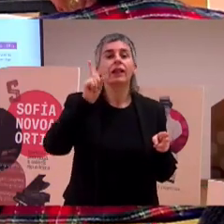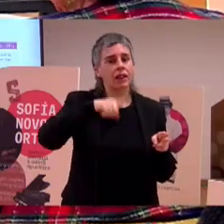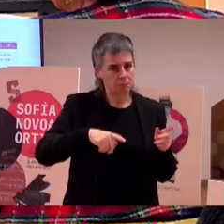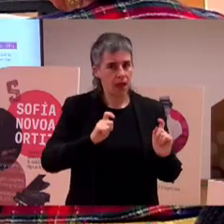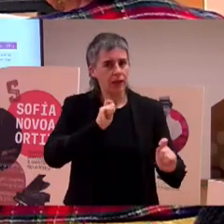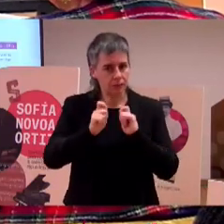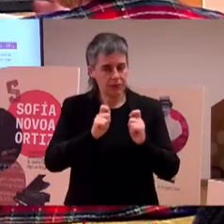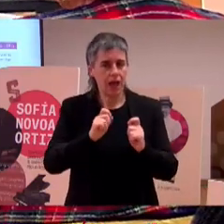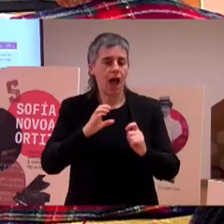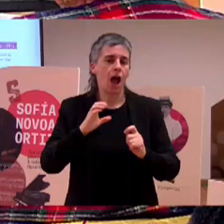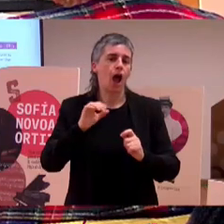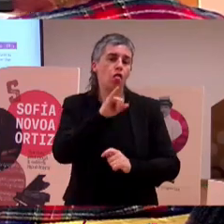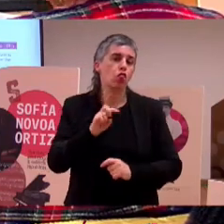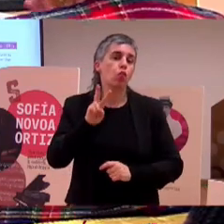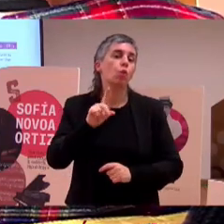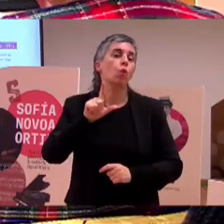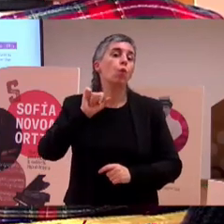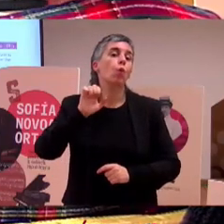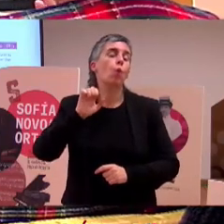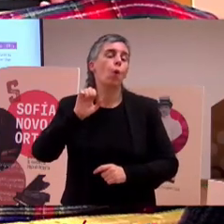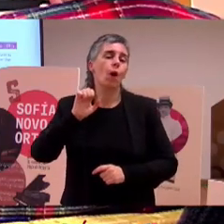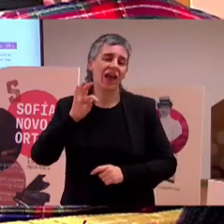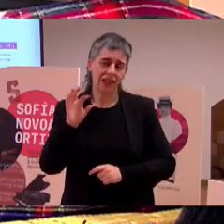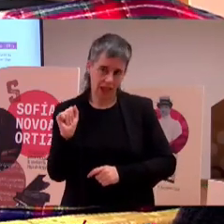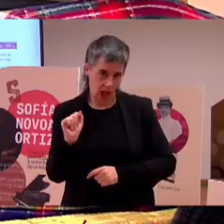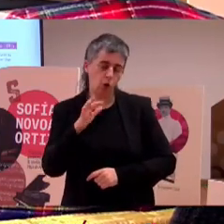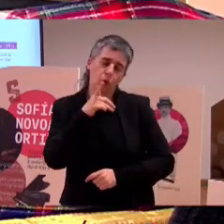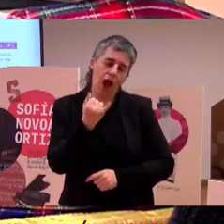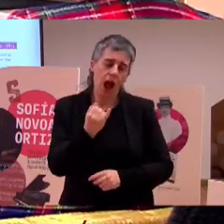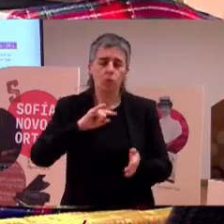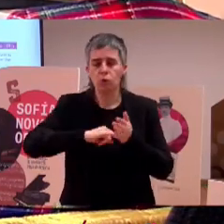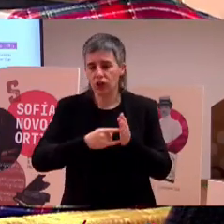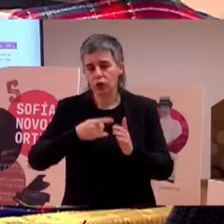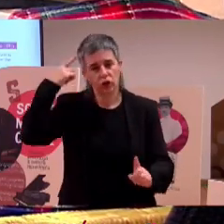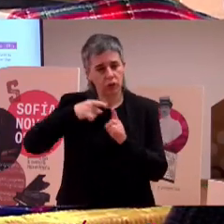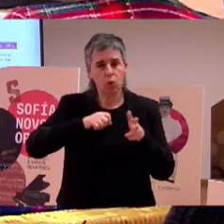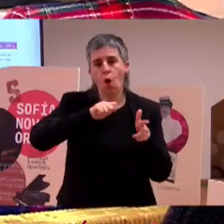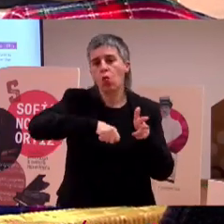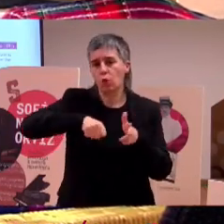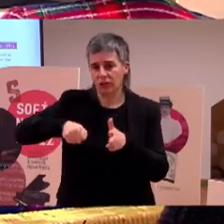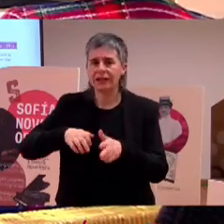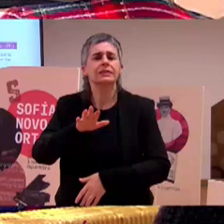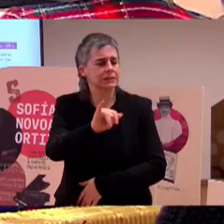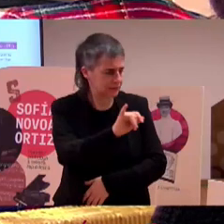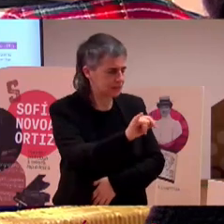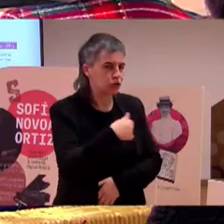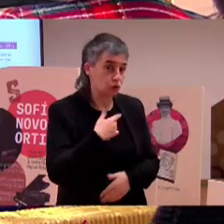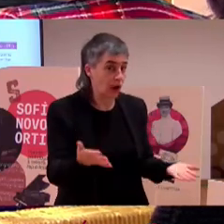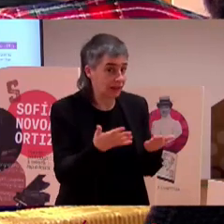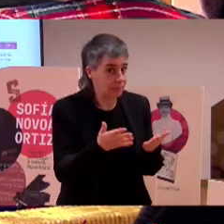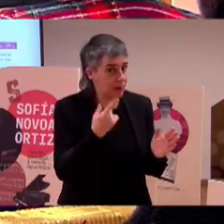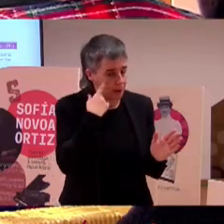Carmen Zulueta, que hizo vídeos porque tenía un proyecto de hacer un documental. Sí, sí, sí, que yo la estoy animando, pero no acaba de